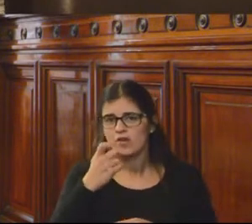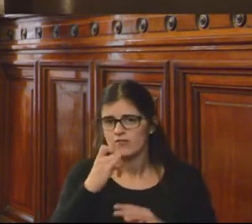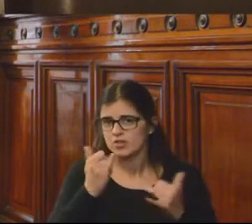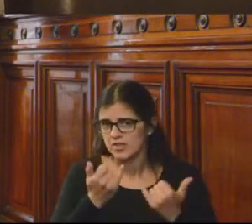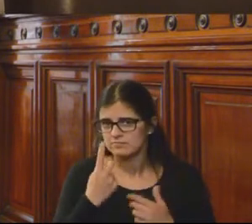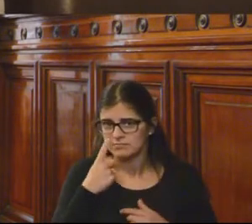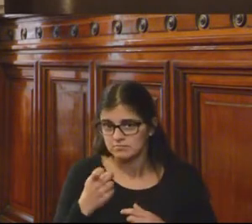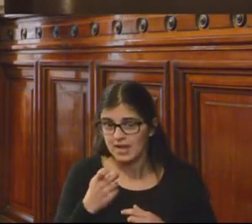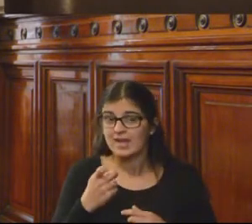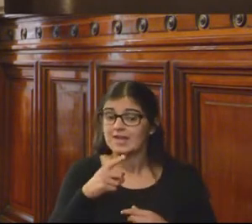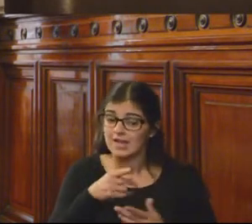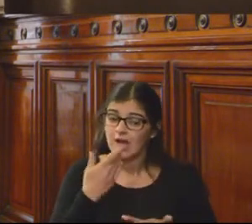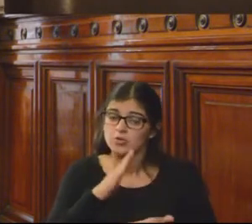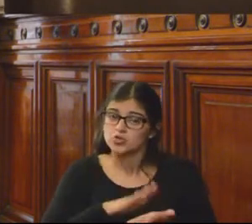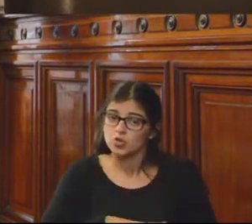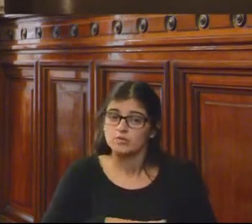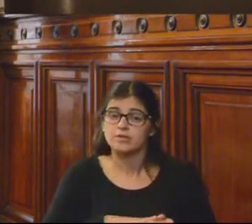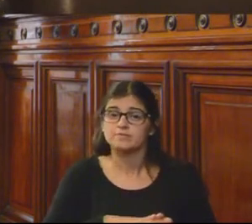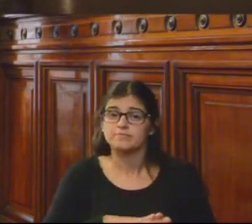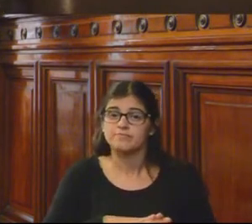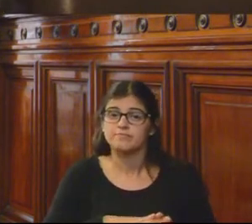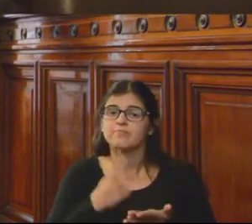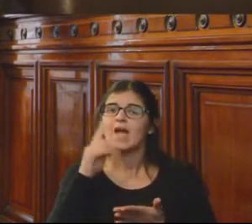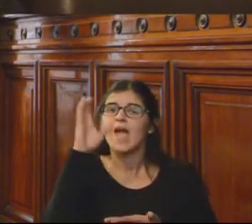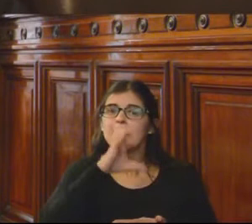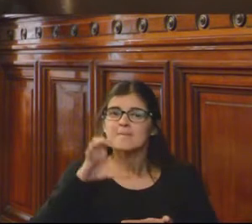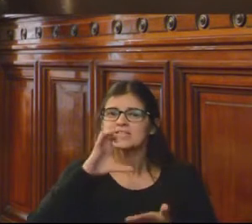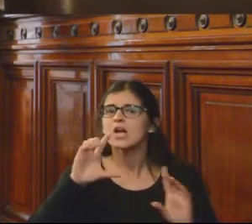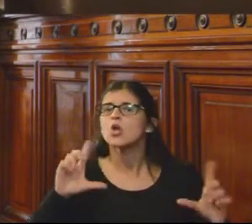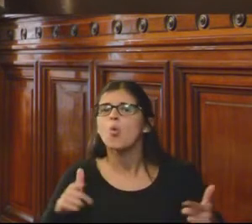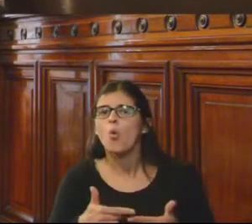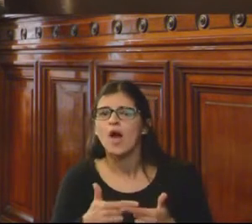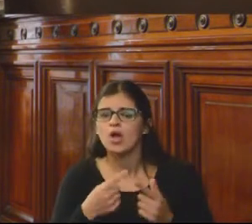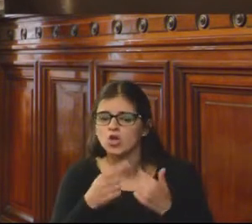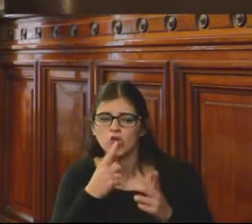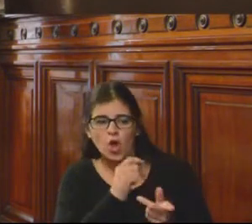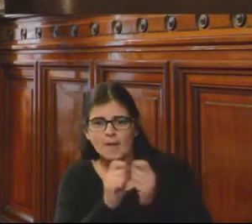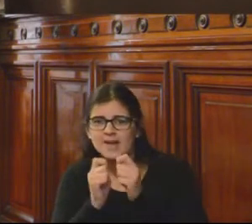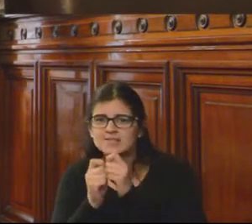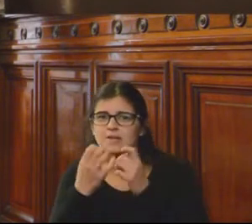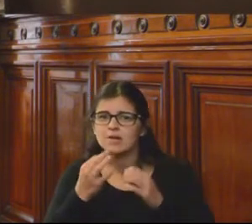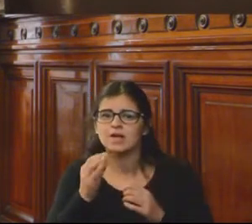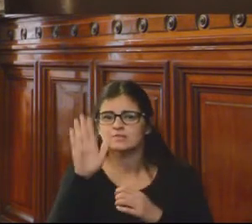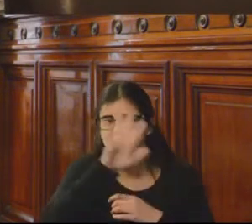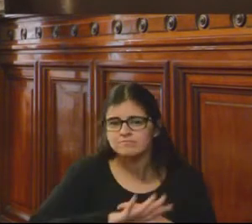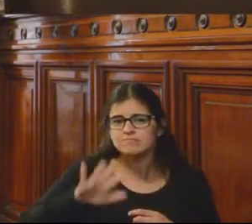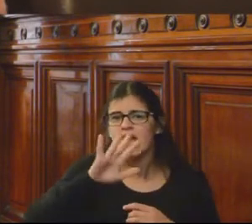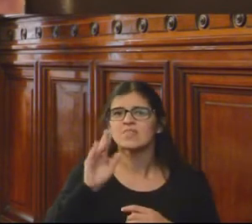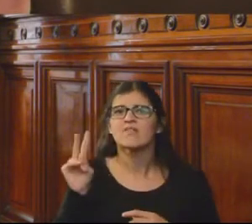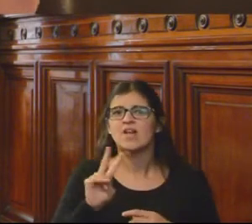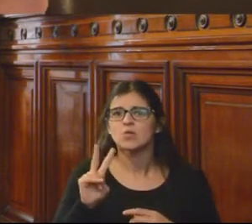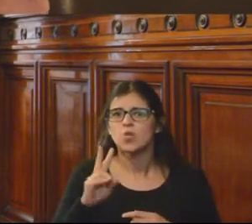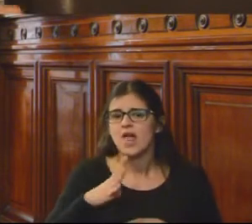es evidente que se trata de empresas que no tienen operación comercial en el territorio de la República Bolivariana de Venezuela, es